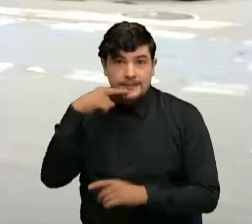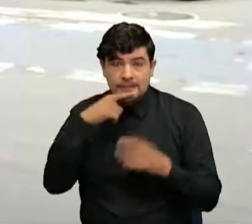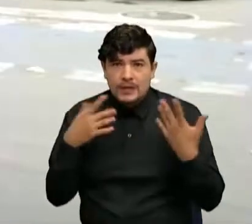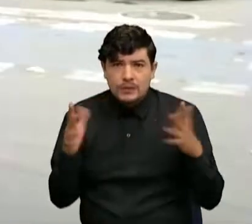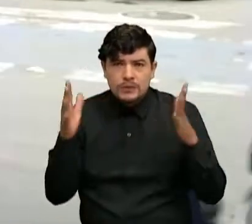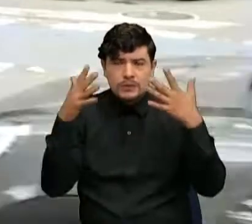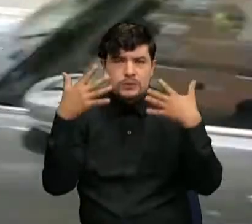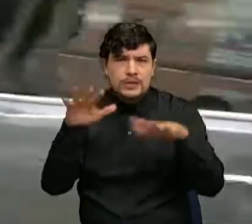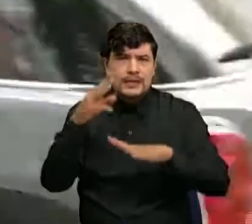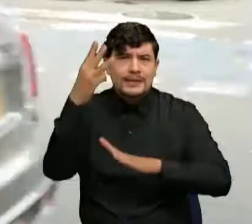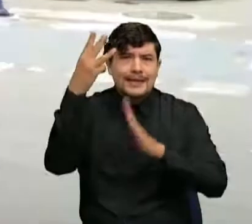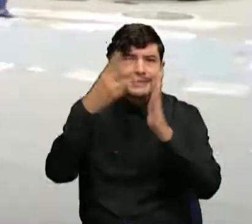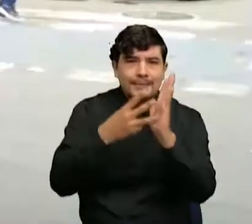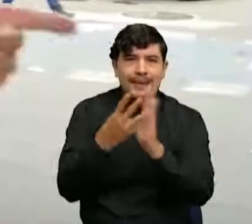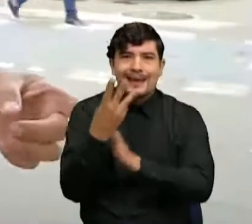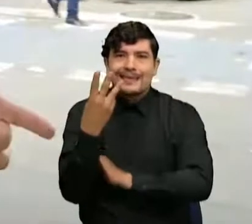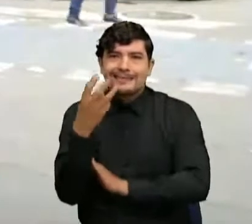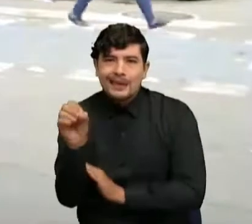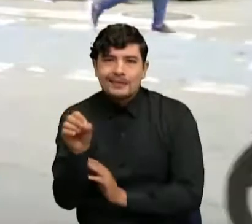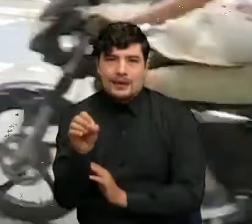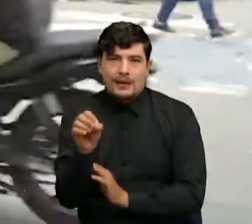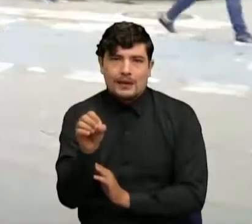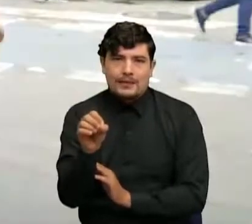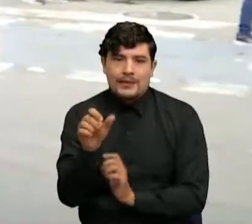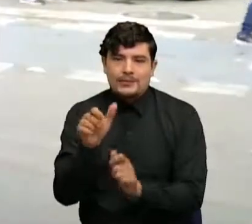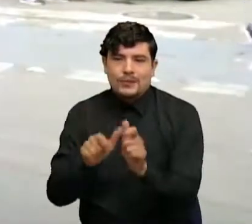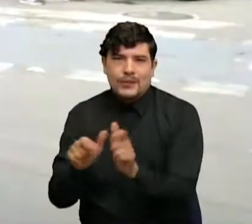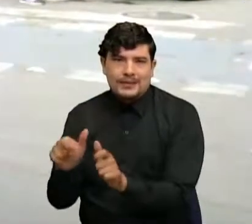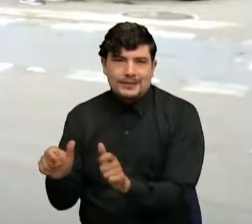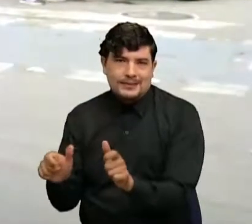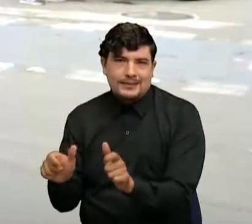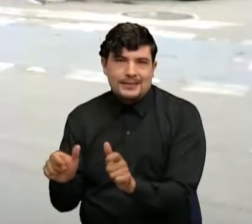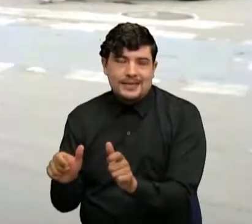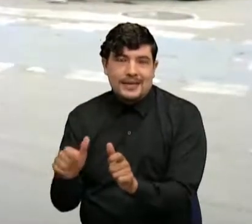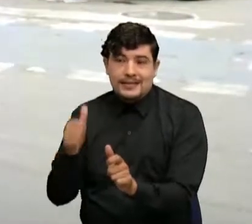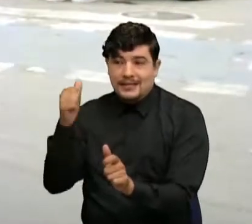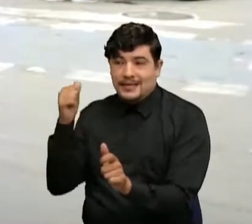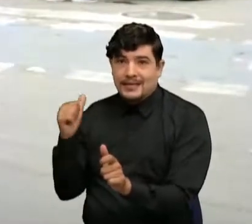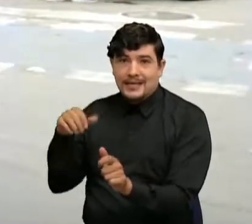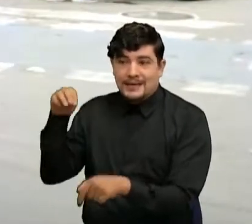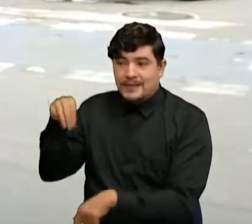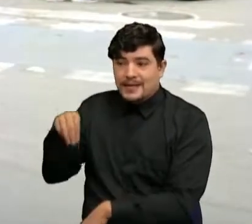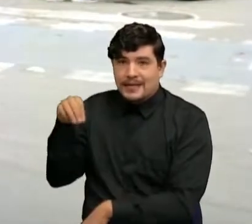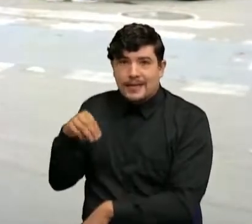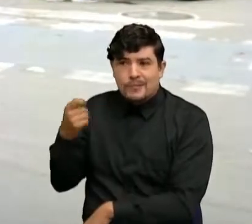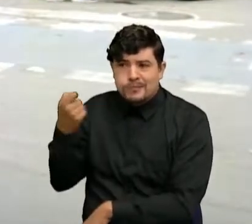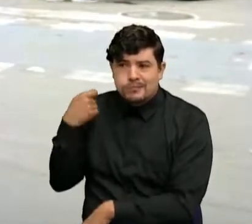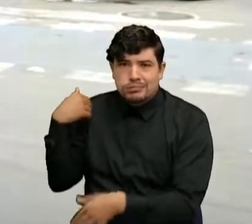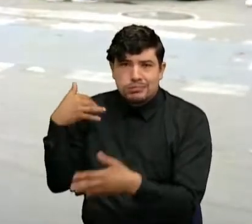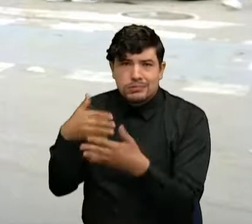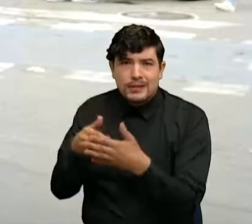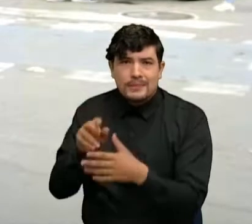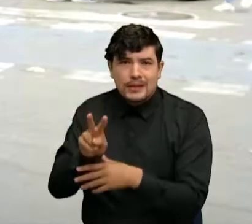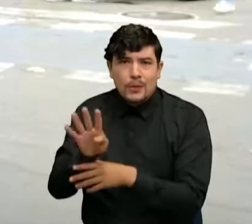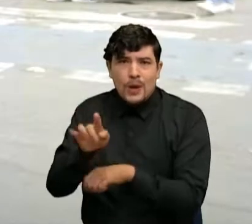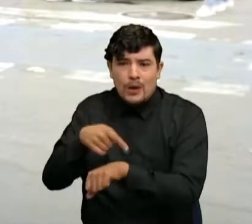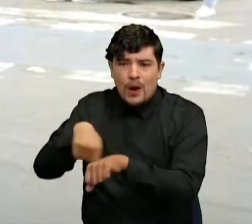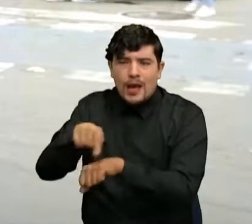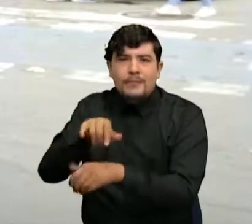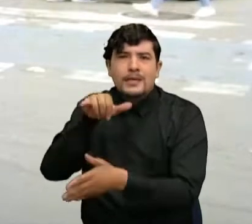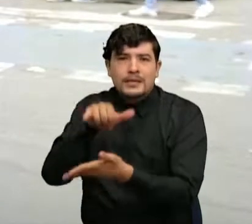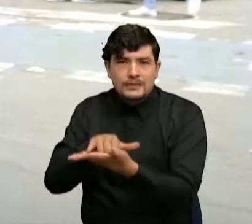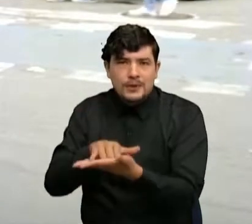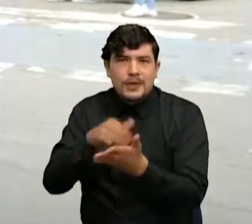registraron 3.030 contagiados, el doble que el día anterior. Ayer martes, también en las últimas 24 horas, se registraron